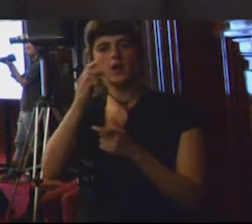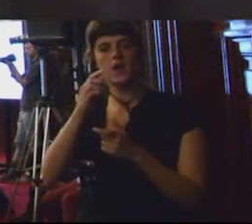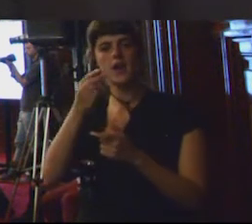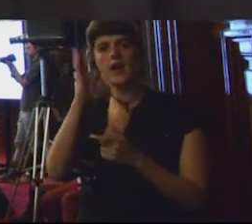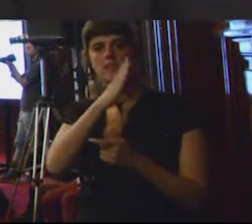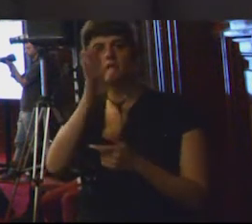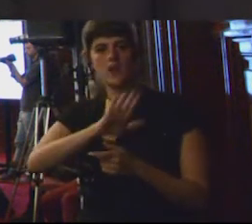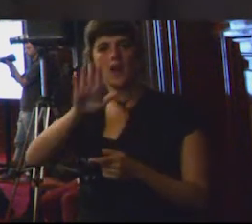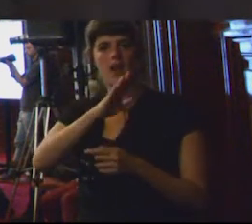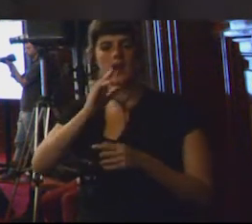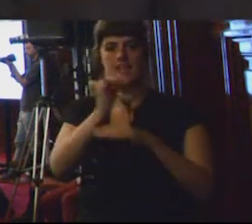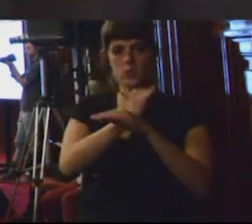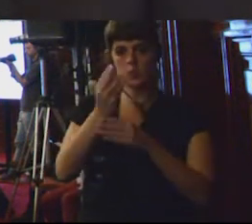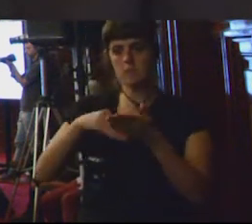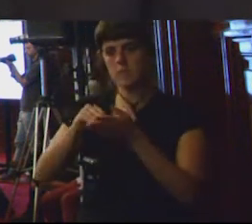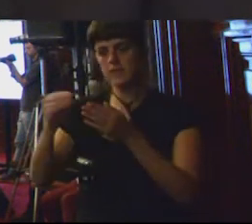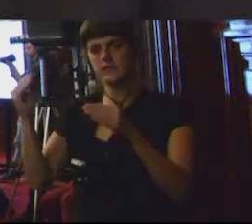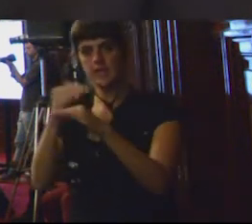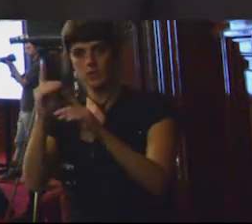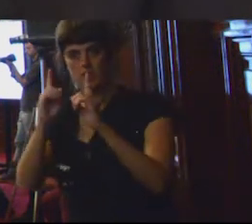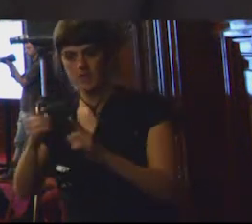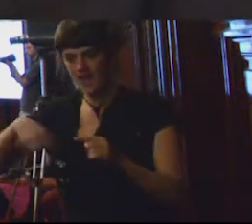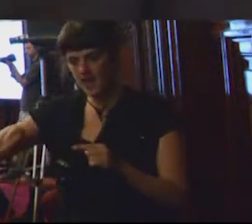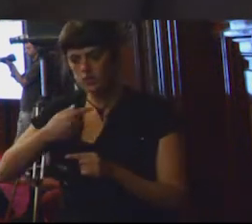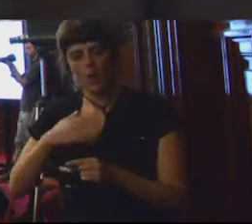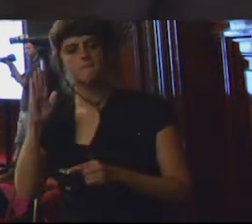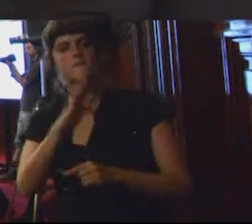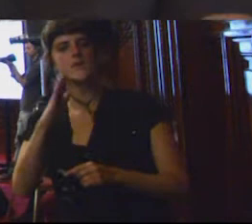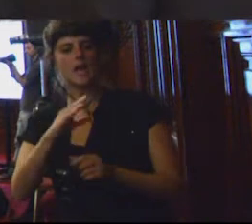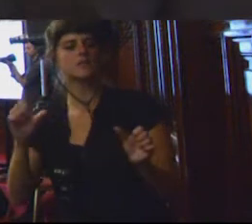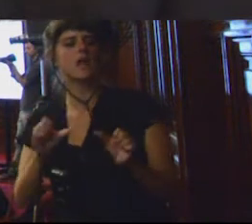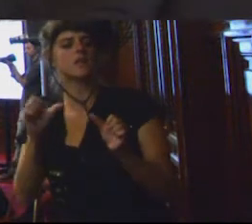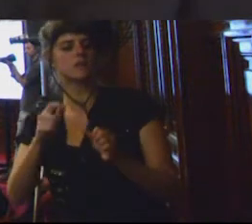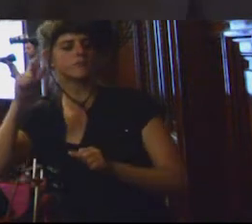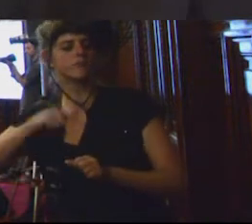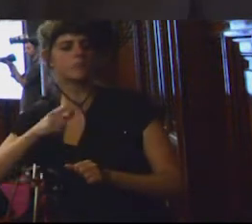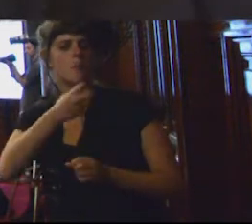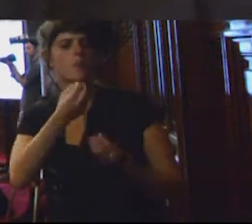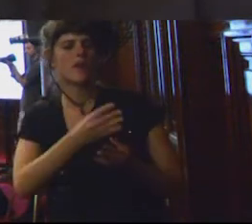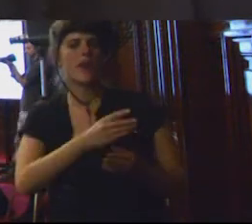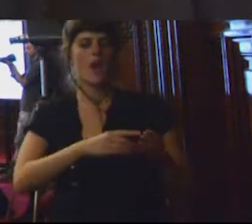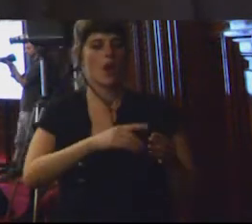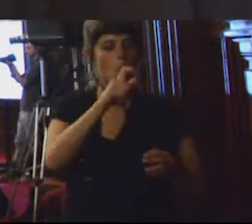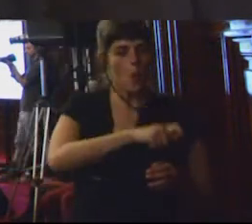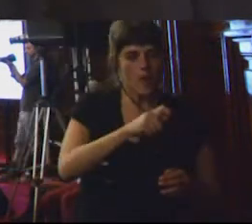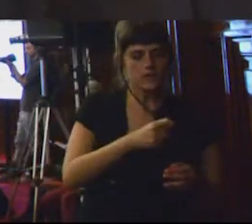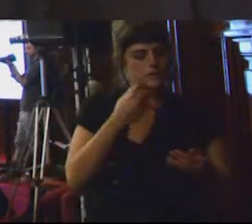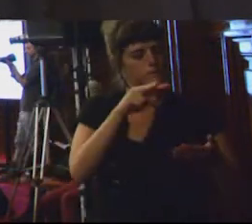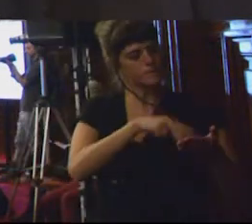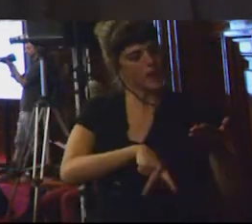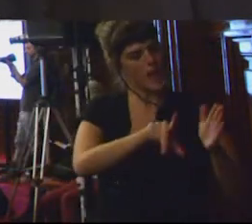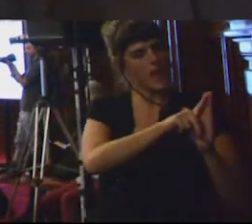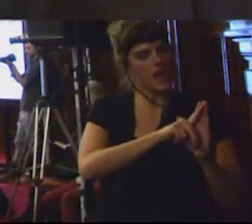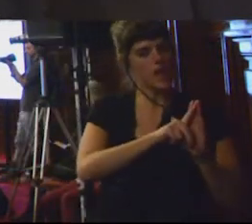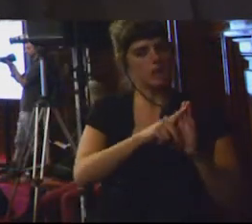Transporte, amenazan actuar contra los jueces que, interpretando la ley, hagan control de